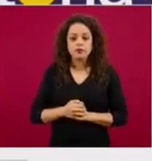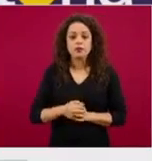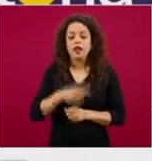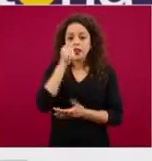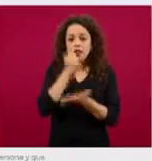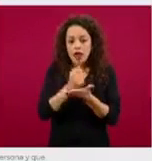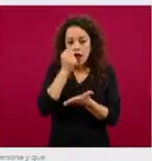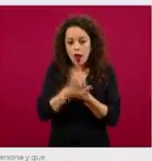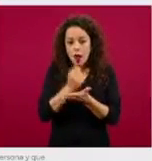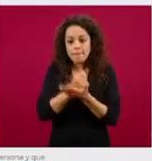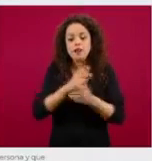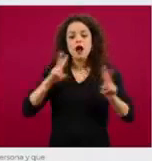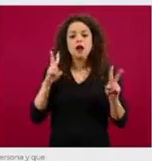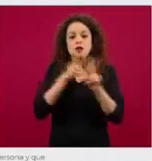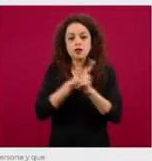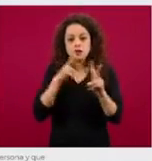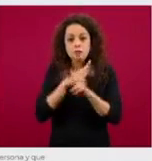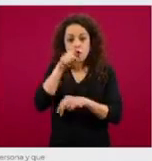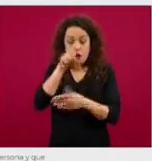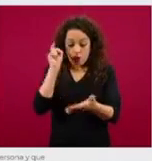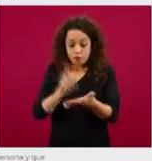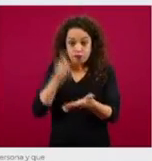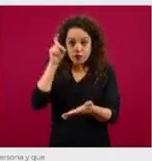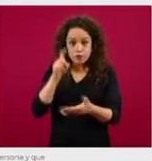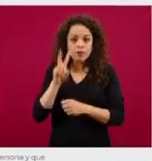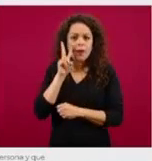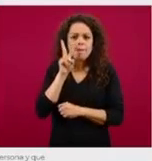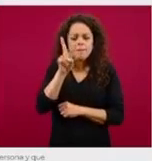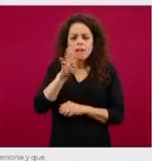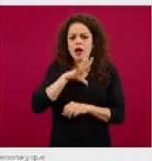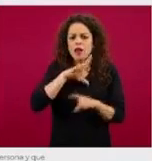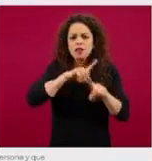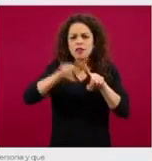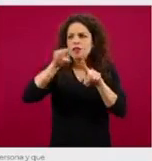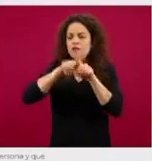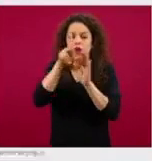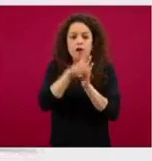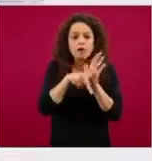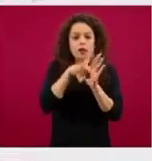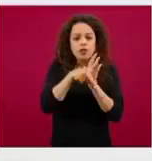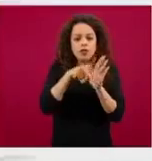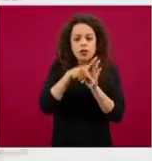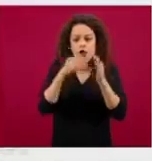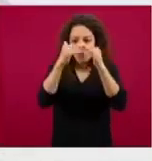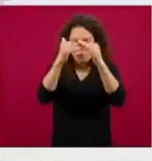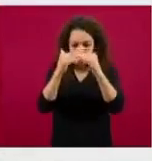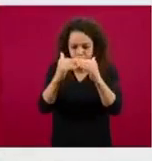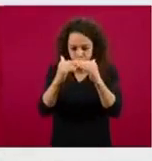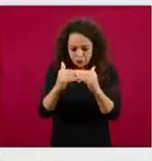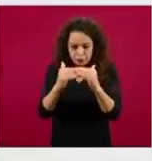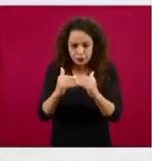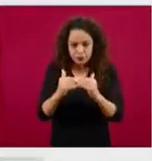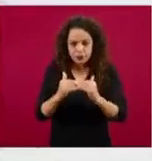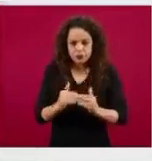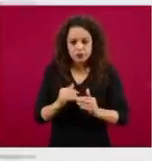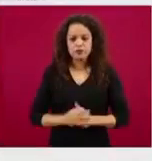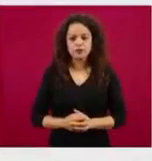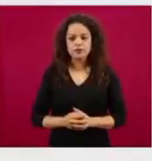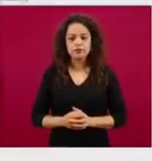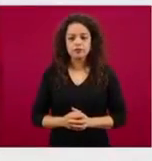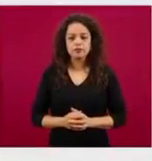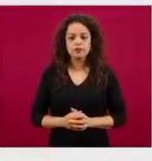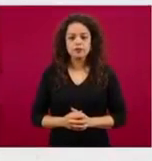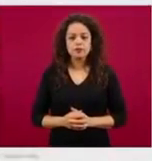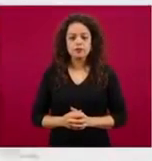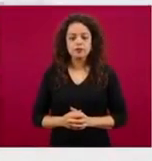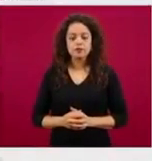favor, y ahí aparece un conjunto de videos que son videos instructivos